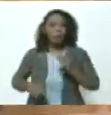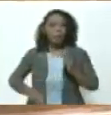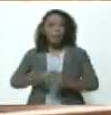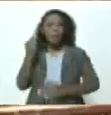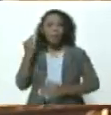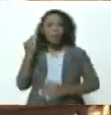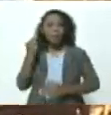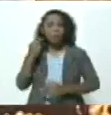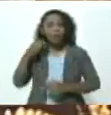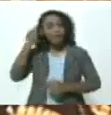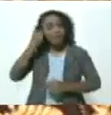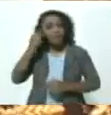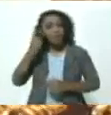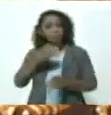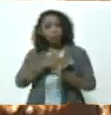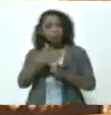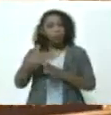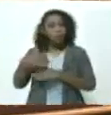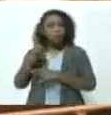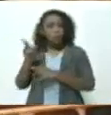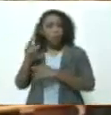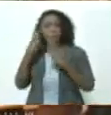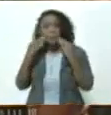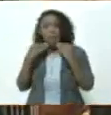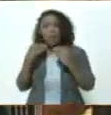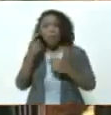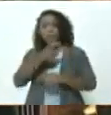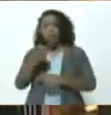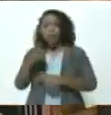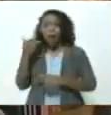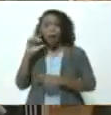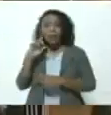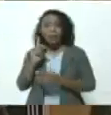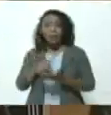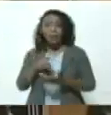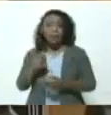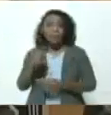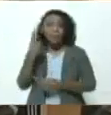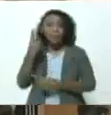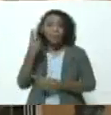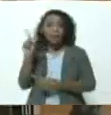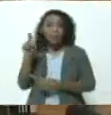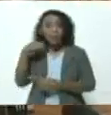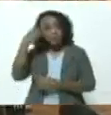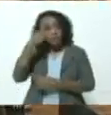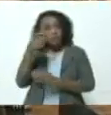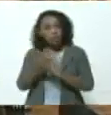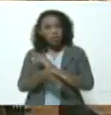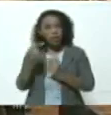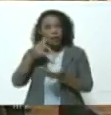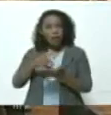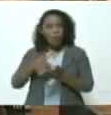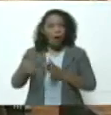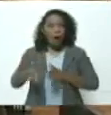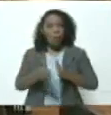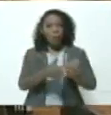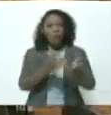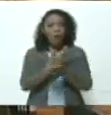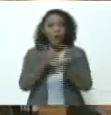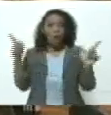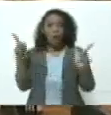en el rodaje, han compartido su experiencia con personas que están llegando por primera vez a un audiovisual a través de Carabobo Caminos de Libertad.